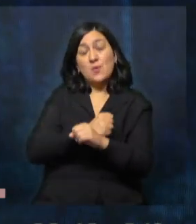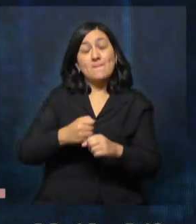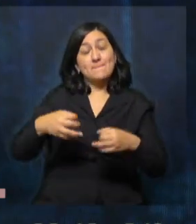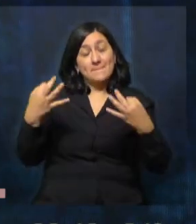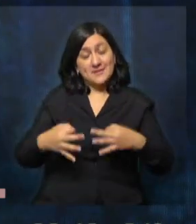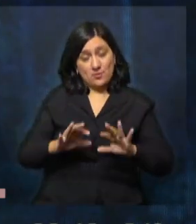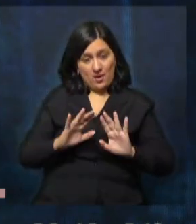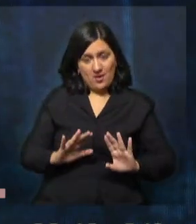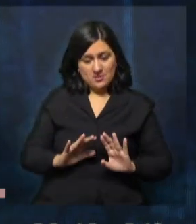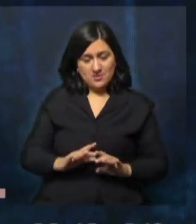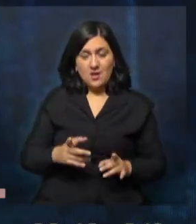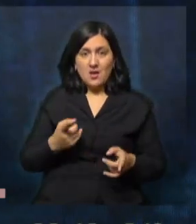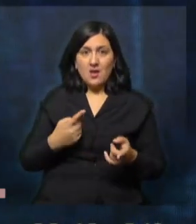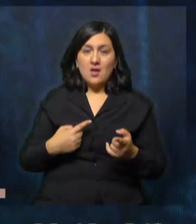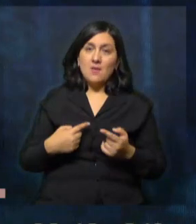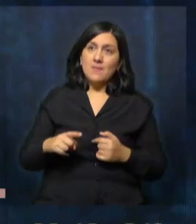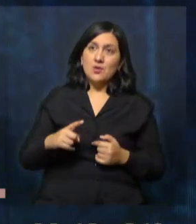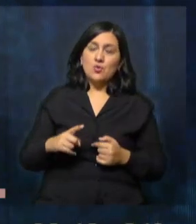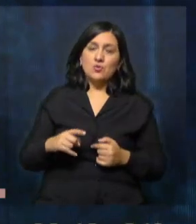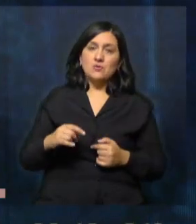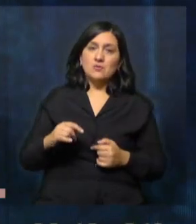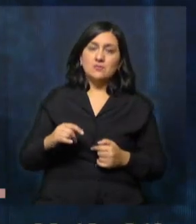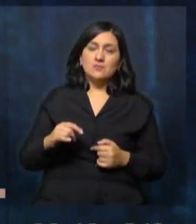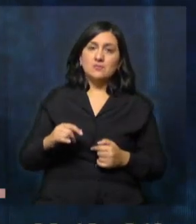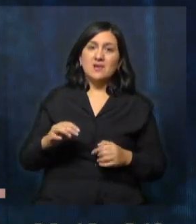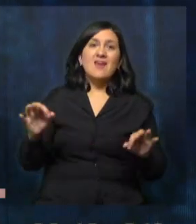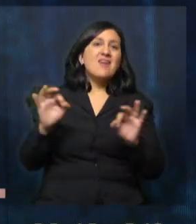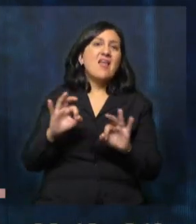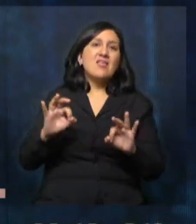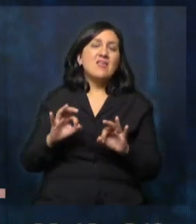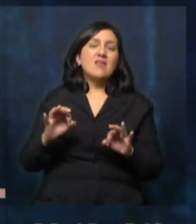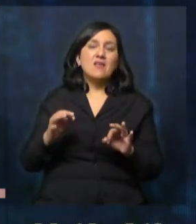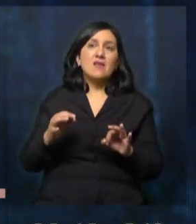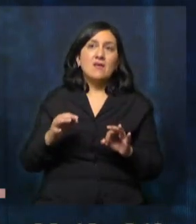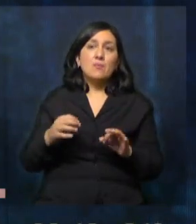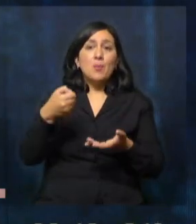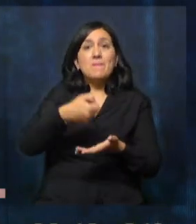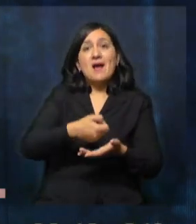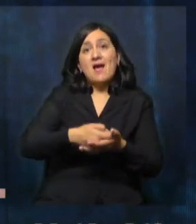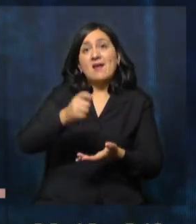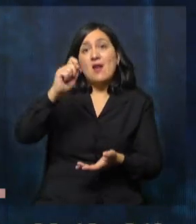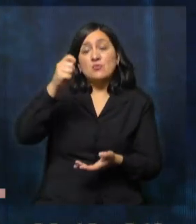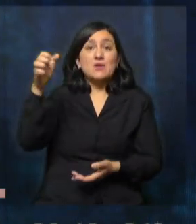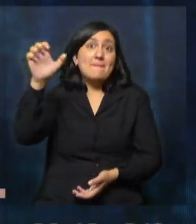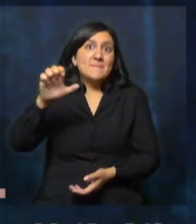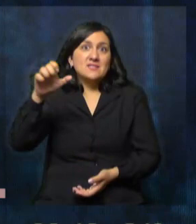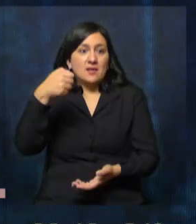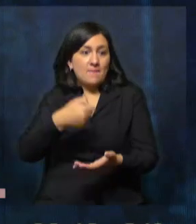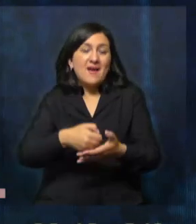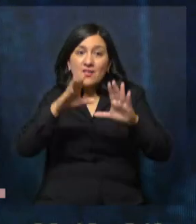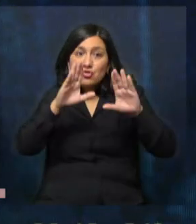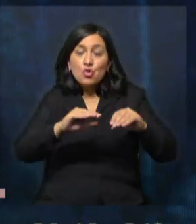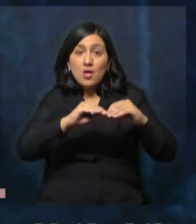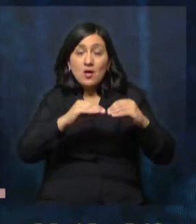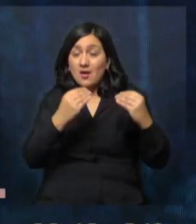general, pero indudablemente nadie se va a quedar sin trabajo ni empresas si se equilibra la estructura injusta